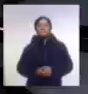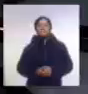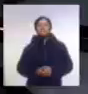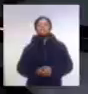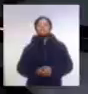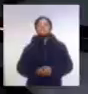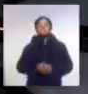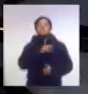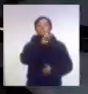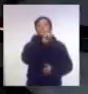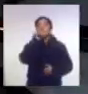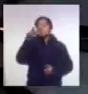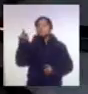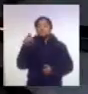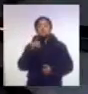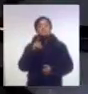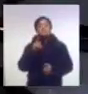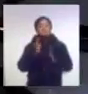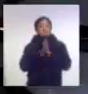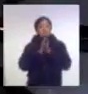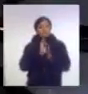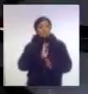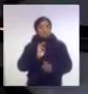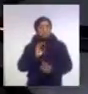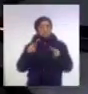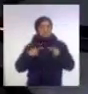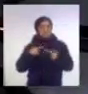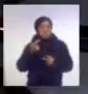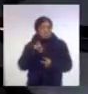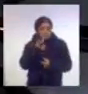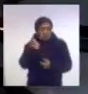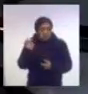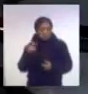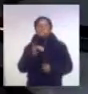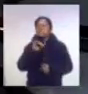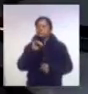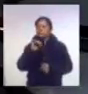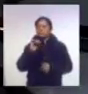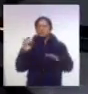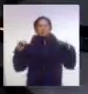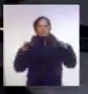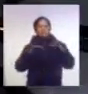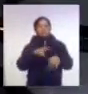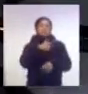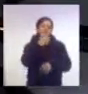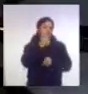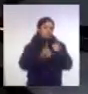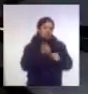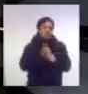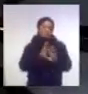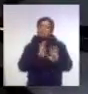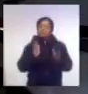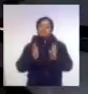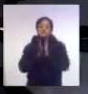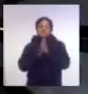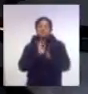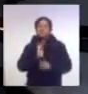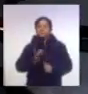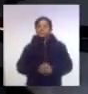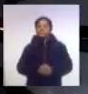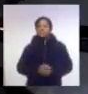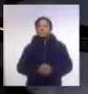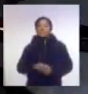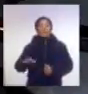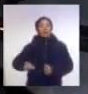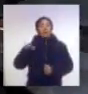¿cualquier persona puede participar? Sí, de entrada que llegue, adelante los 12 años, pero de otras edades pueden